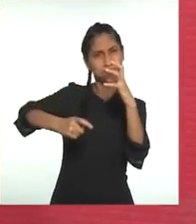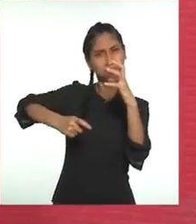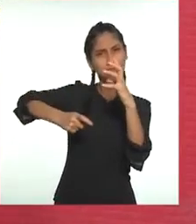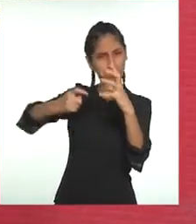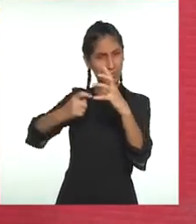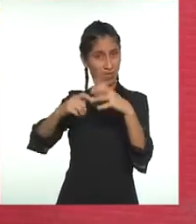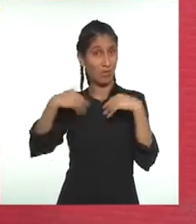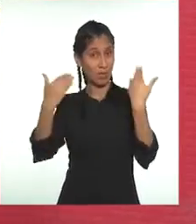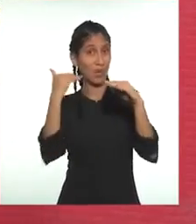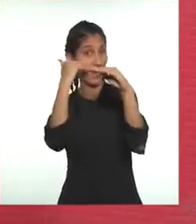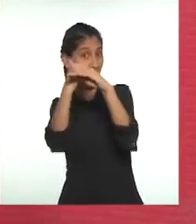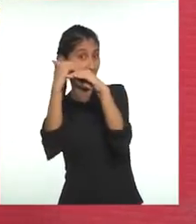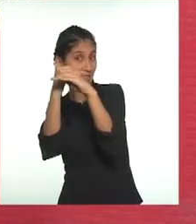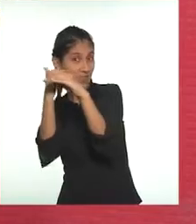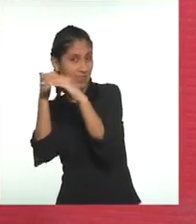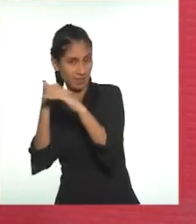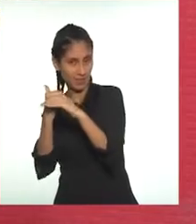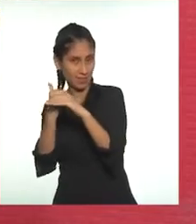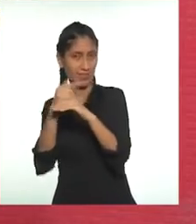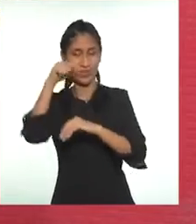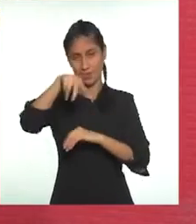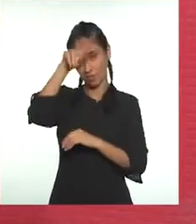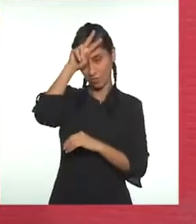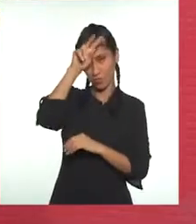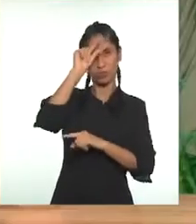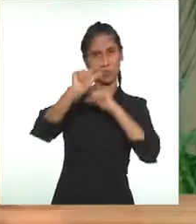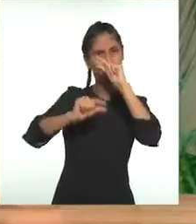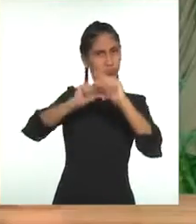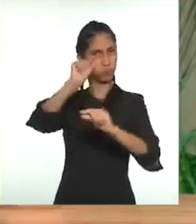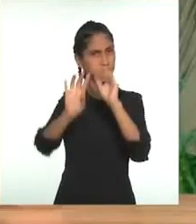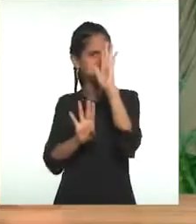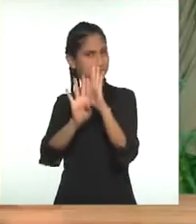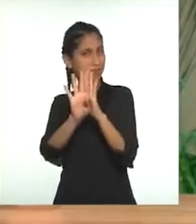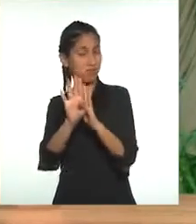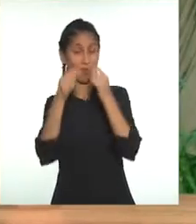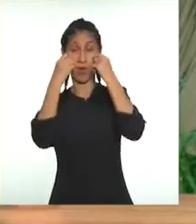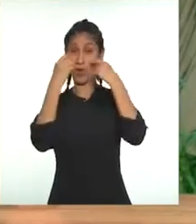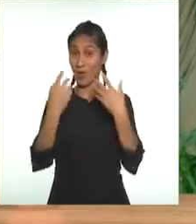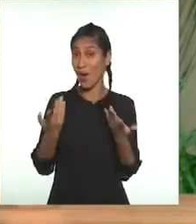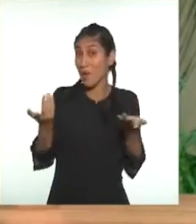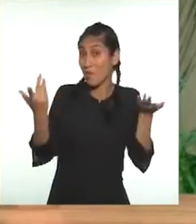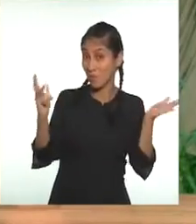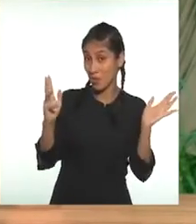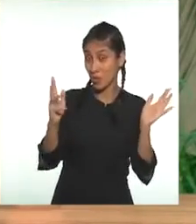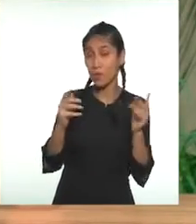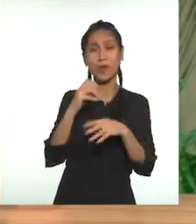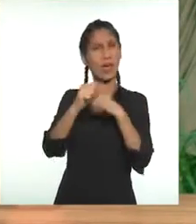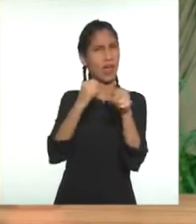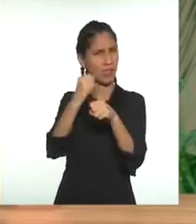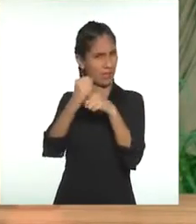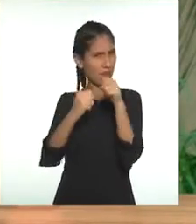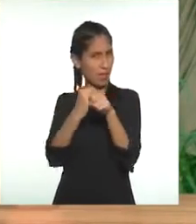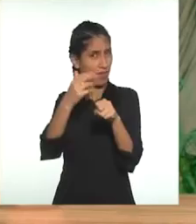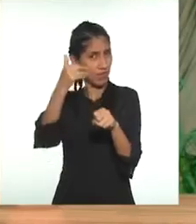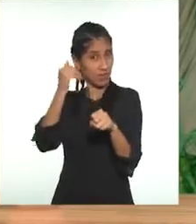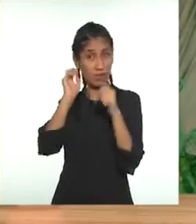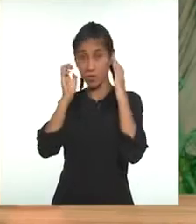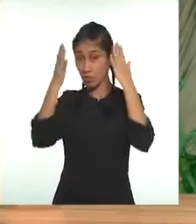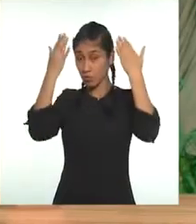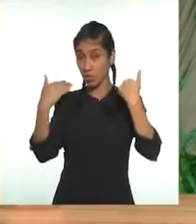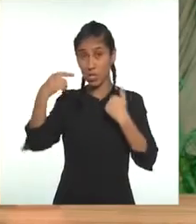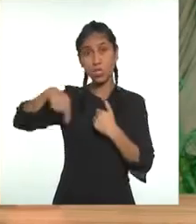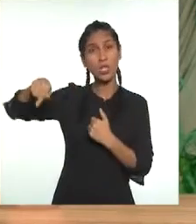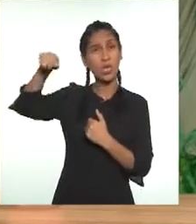entre las personas y en el Perú también vamos avanzando hacia ello. Parece increíble, pero hace poco tiempo las mujeres, por